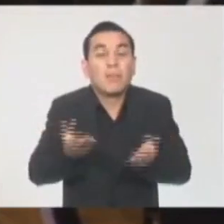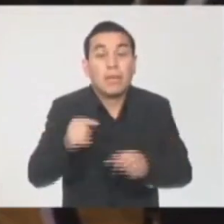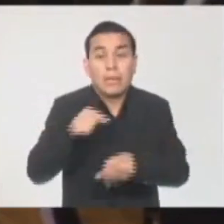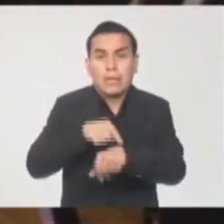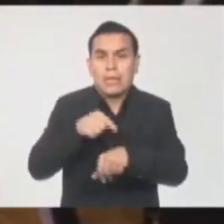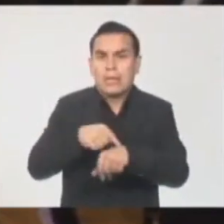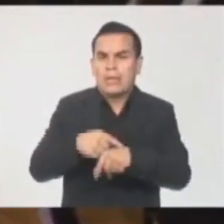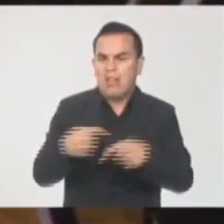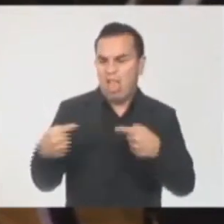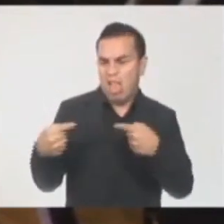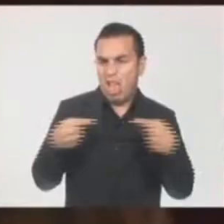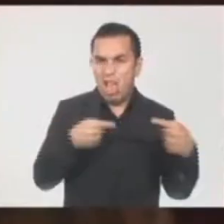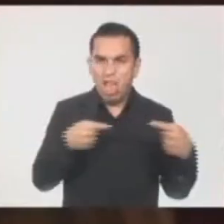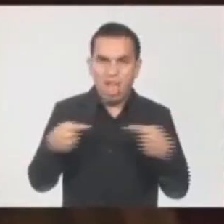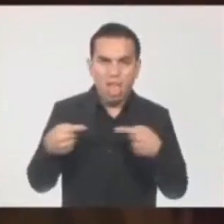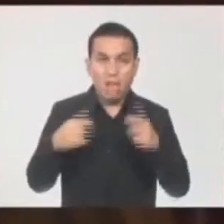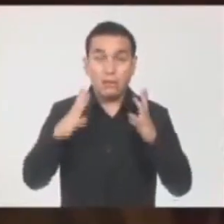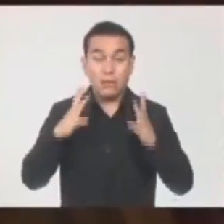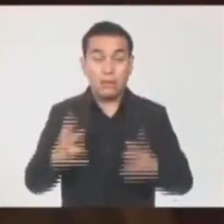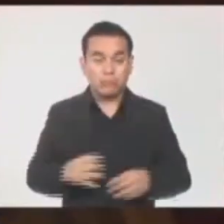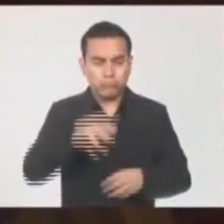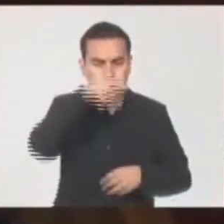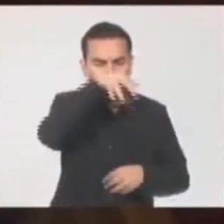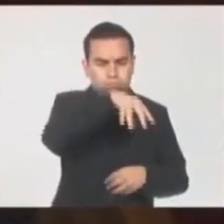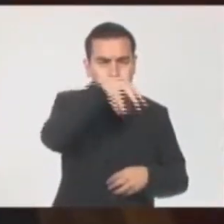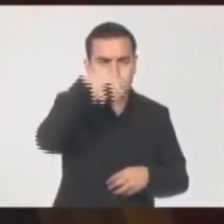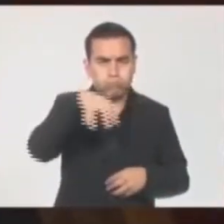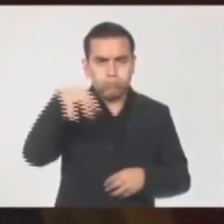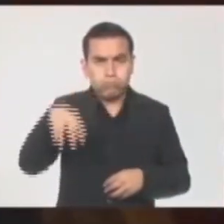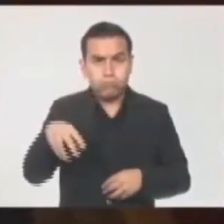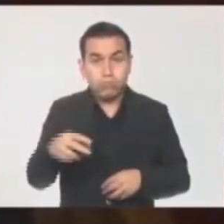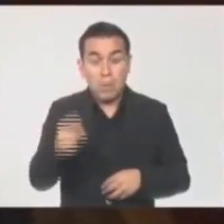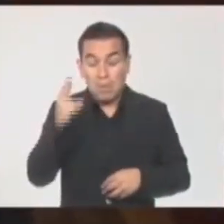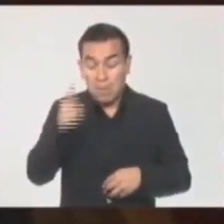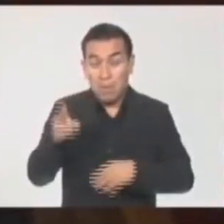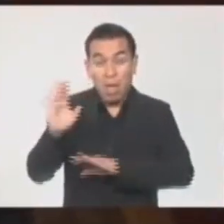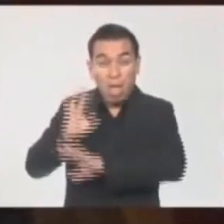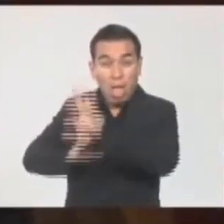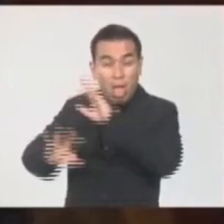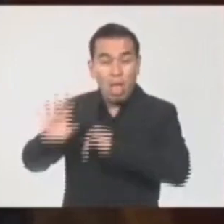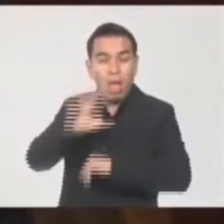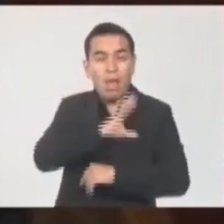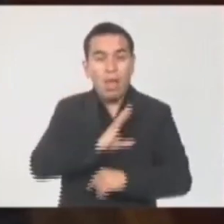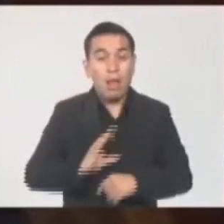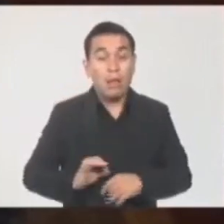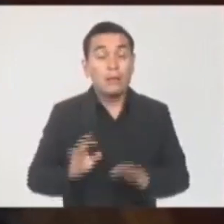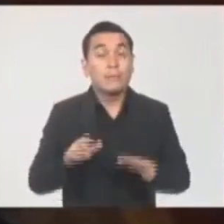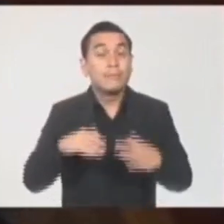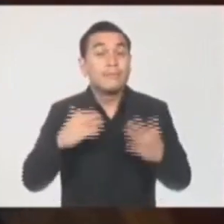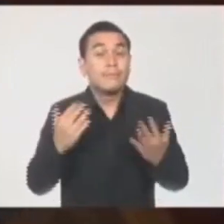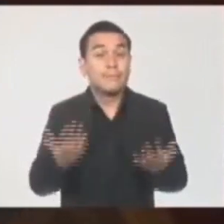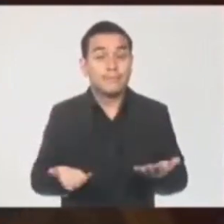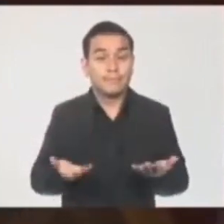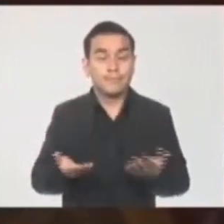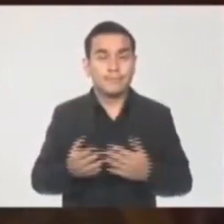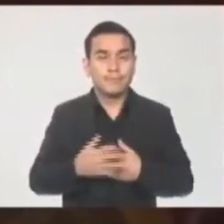de conflictos entre los tres poderes del Estado sin precedentes en la historia de nuestro país.